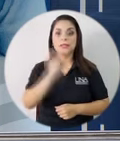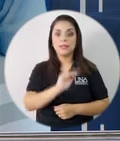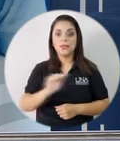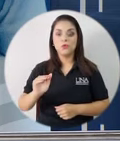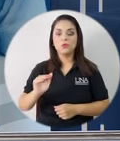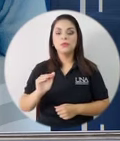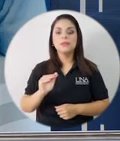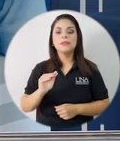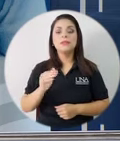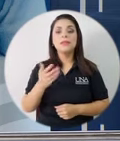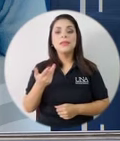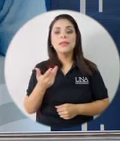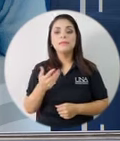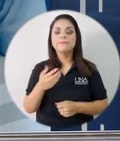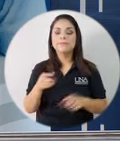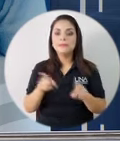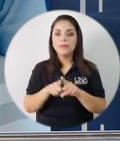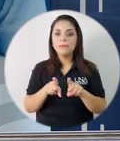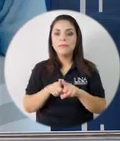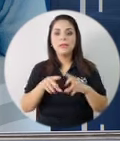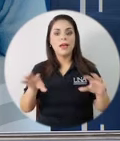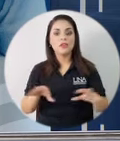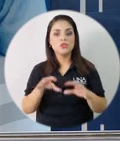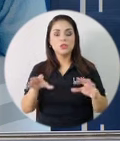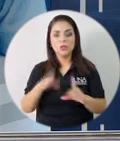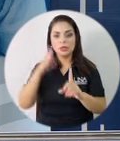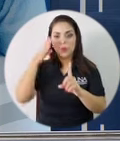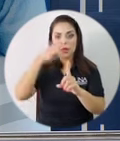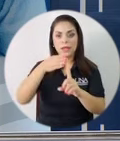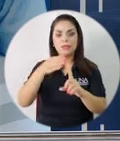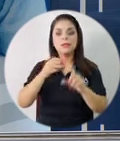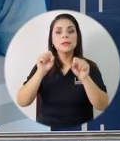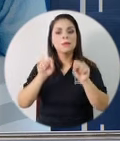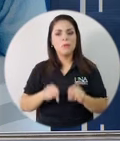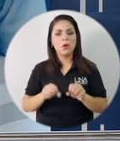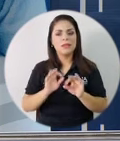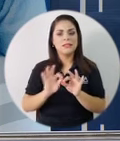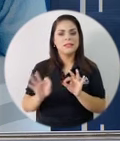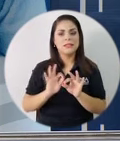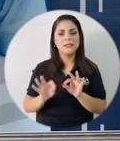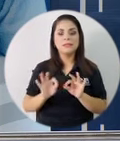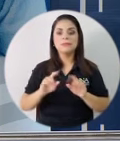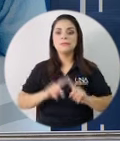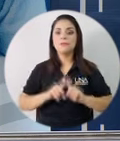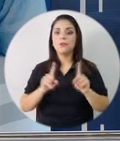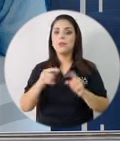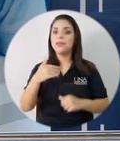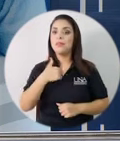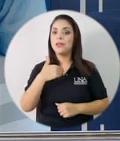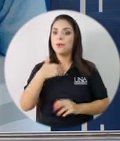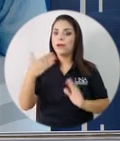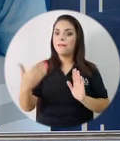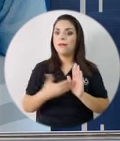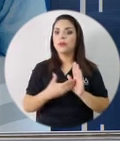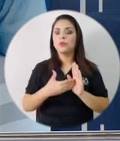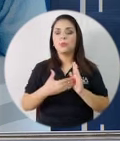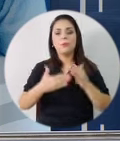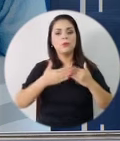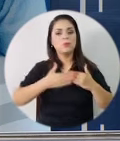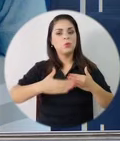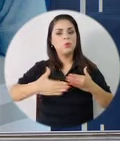acciones concretas que pueden ser muy sencillas, pero que tienen un efecto para toda la